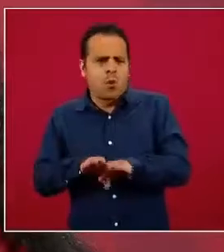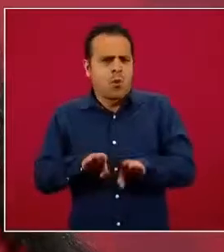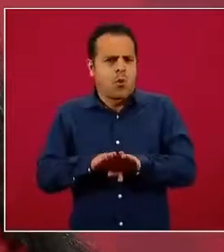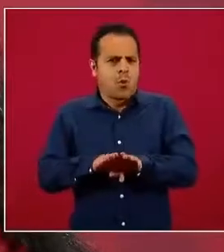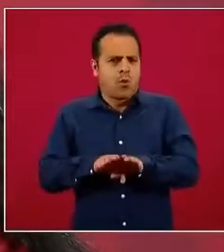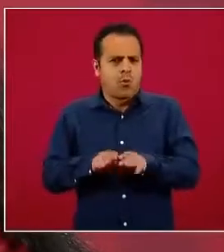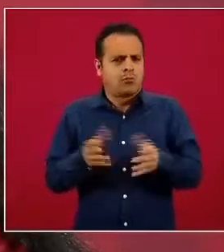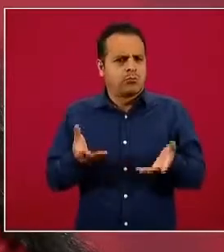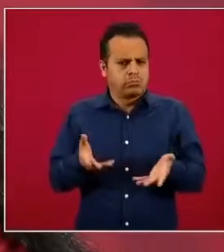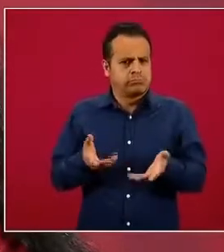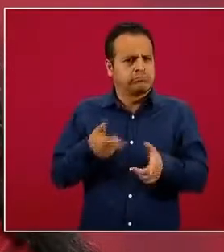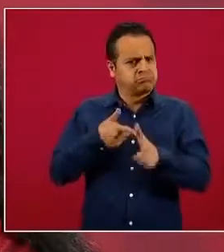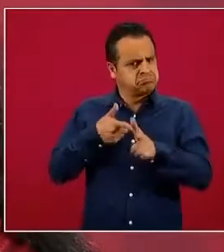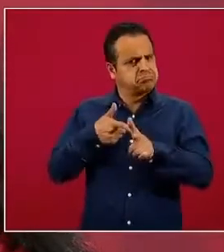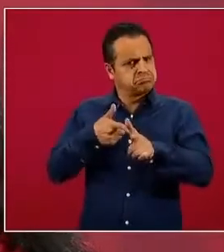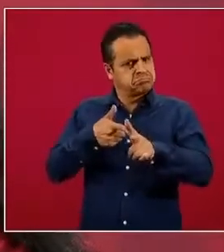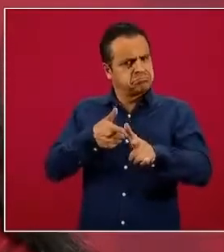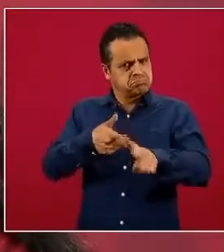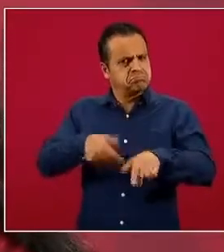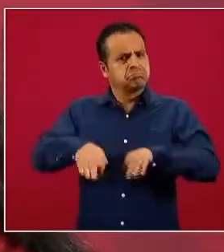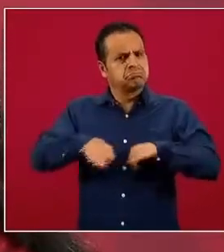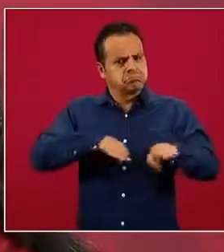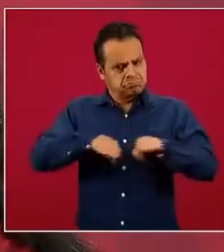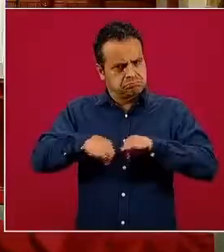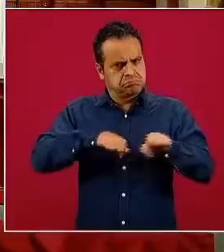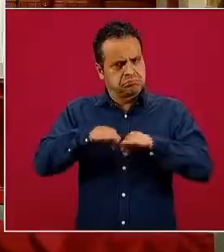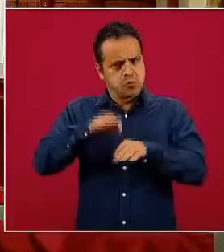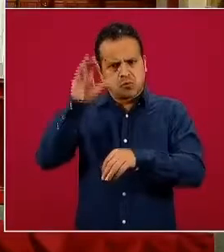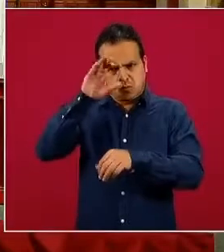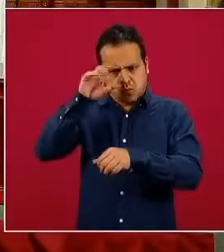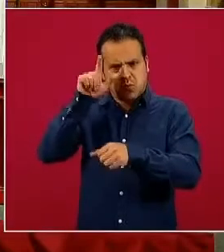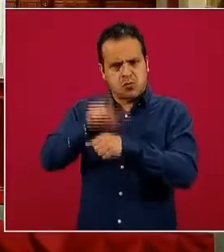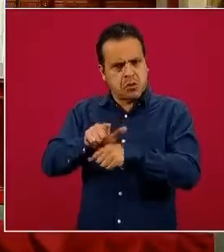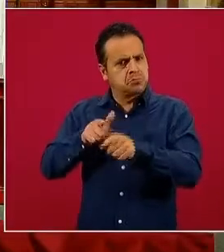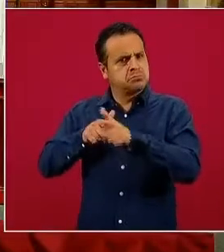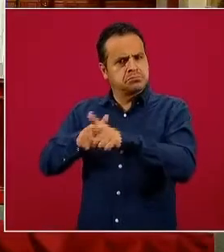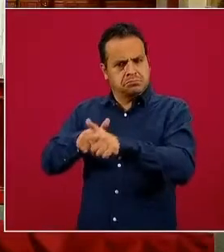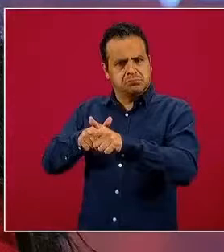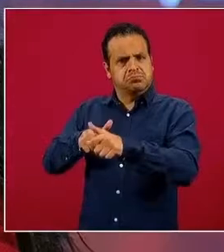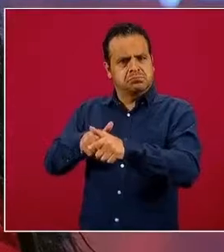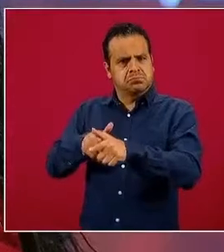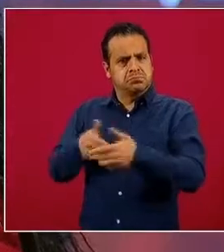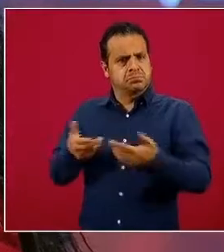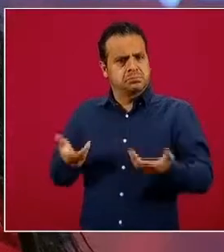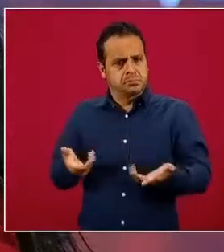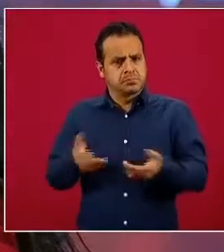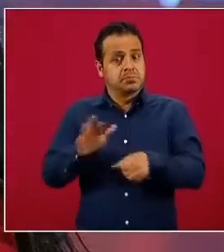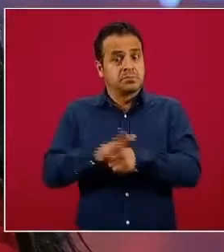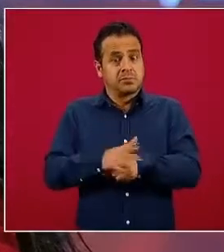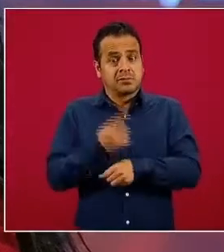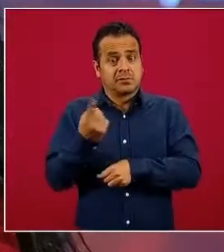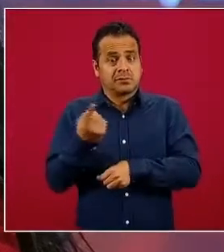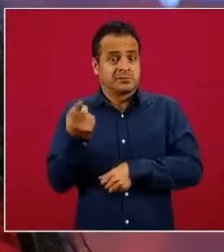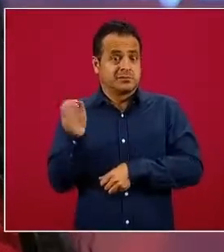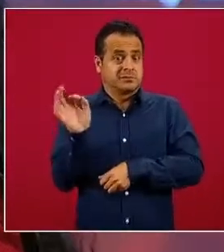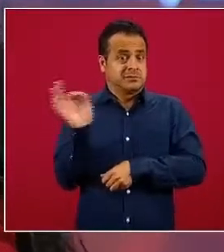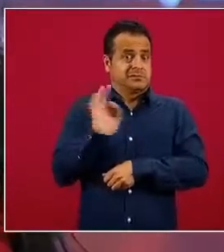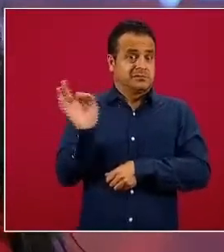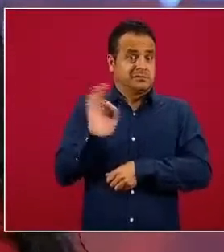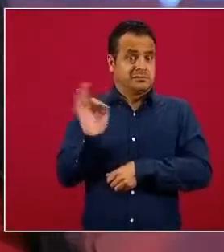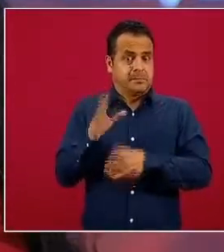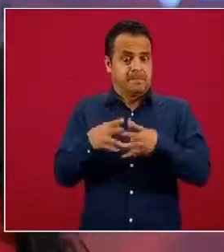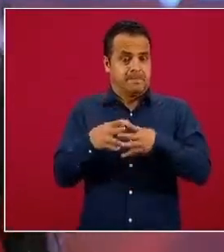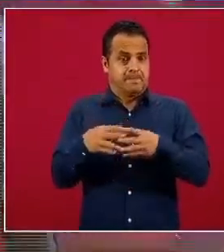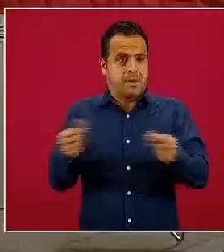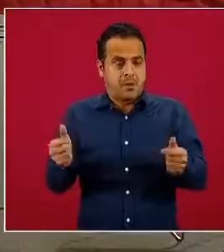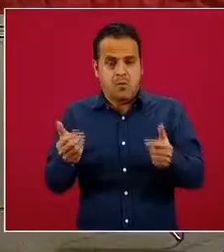no parar la cultura, porque sin la cultura, ¿qué hubiera sido de nosotros en esta pandemia? Sin literatura,